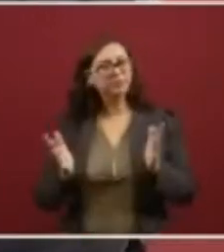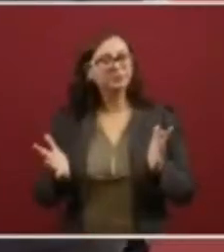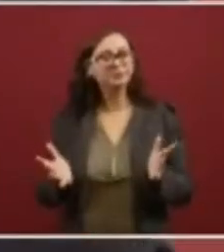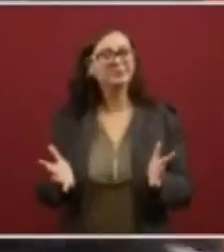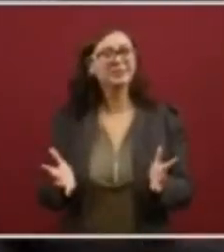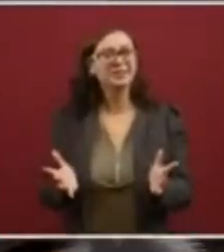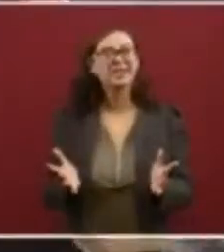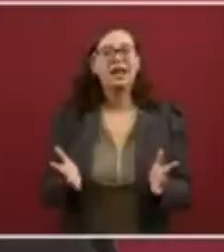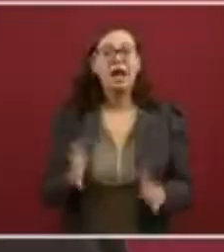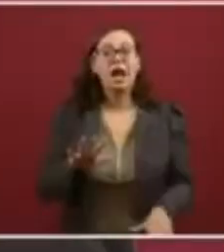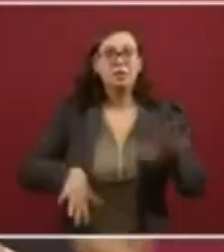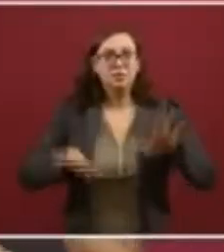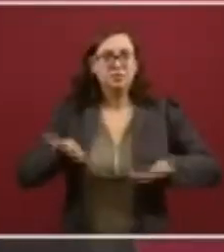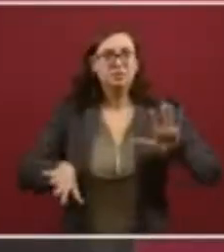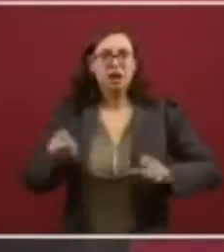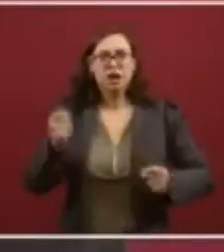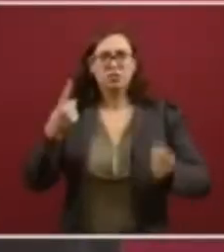Entonces, hay unos que